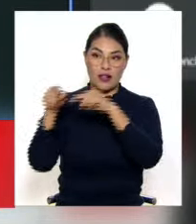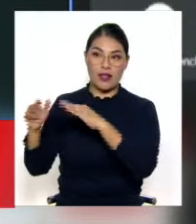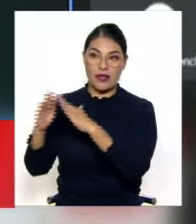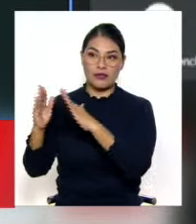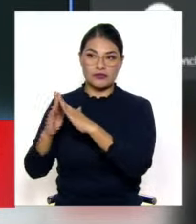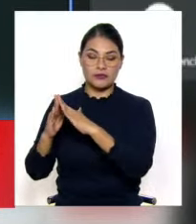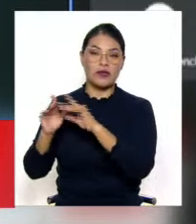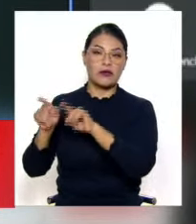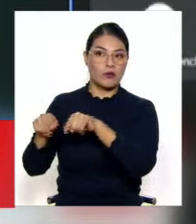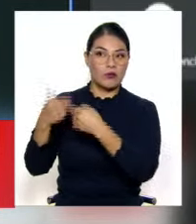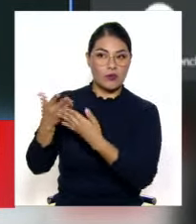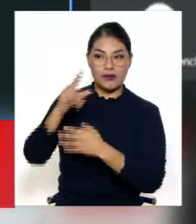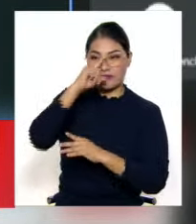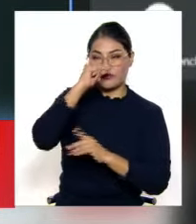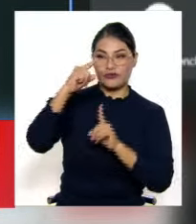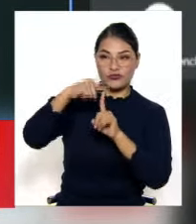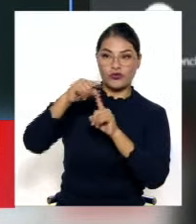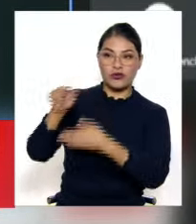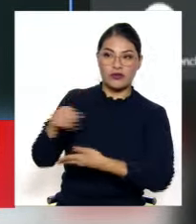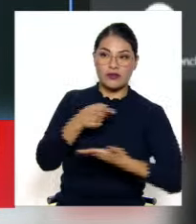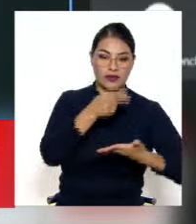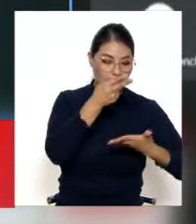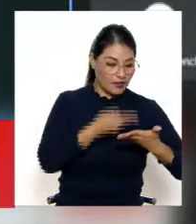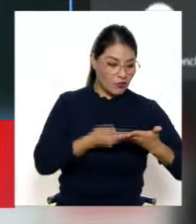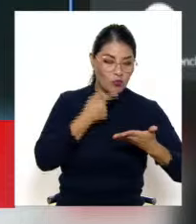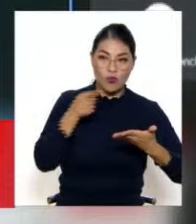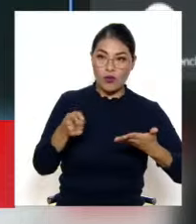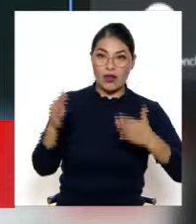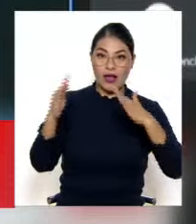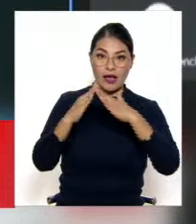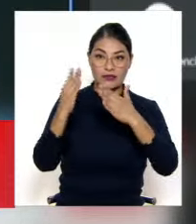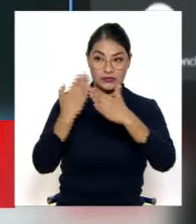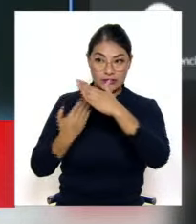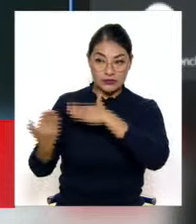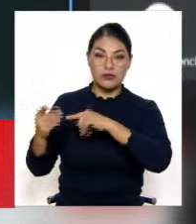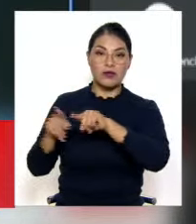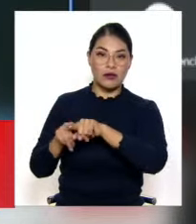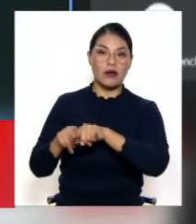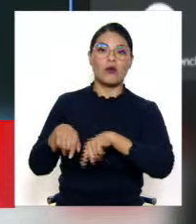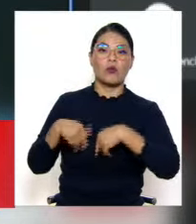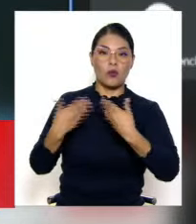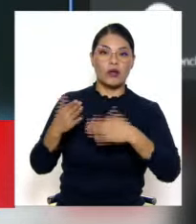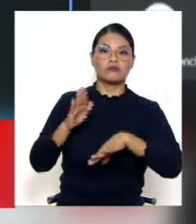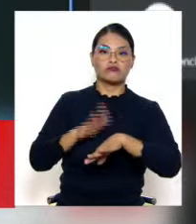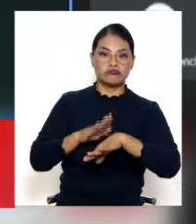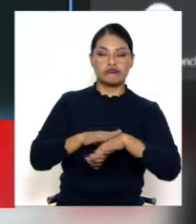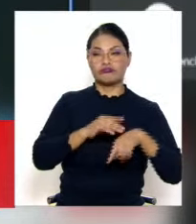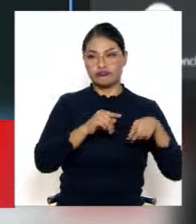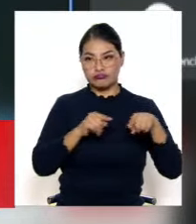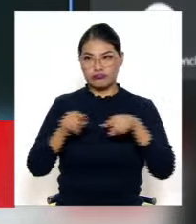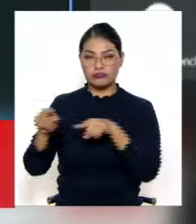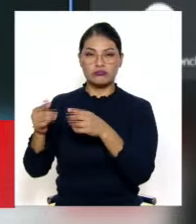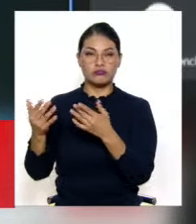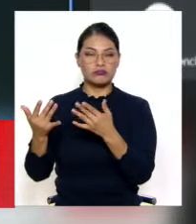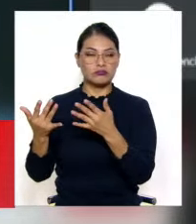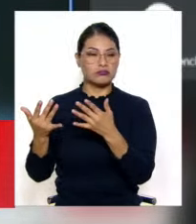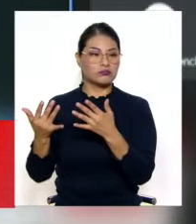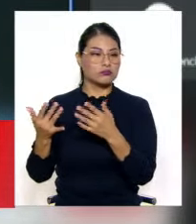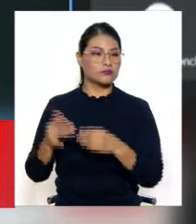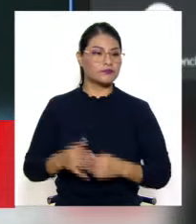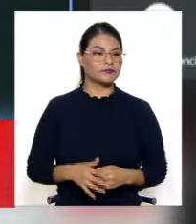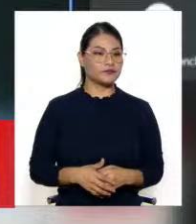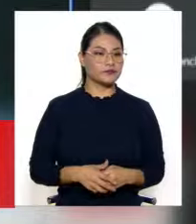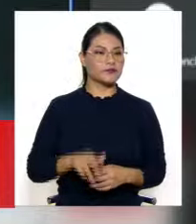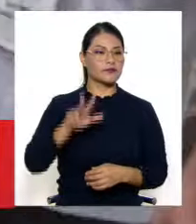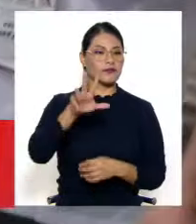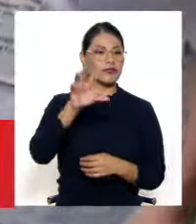Alejandro Toledo manrique prisión preventiva que se dista por el plazo de